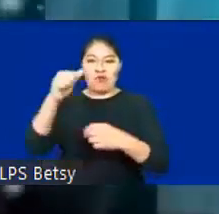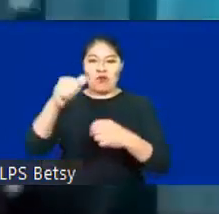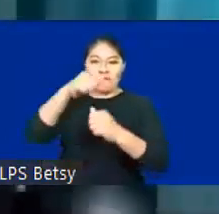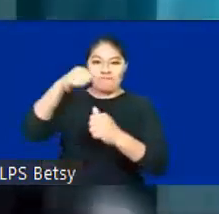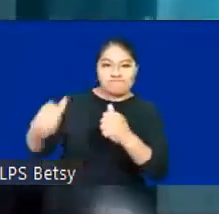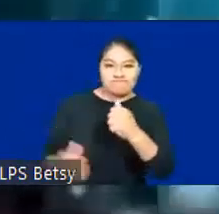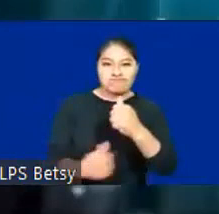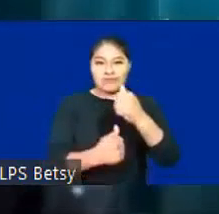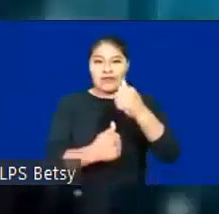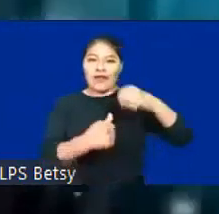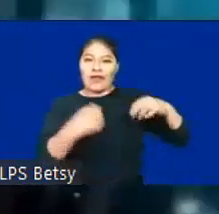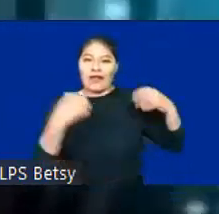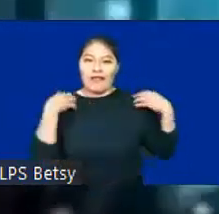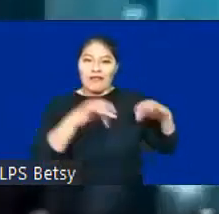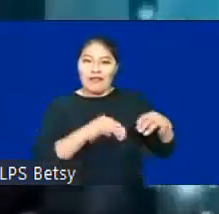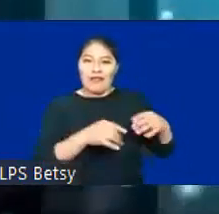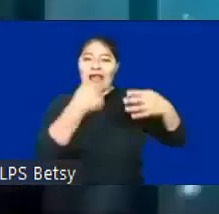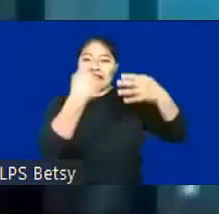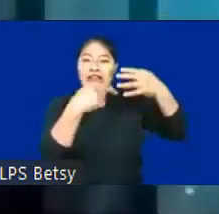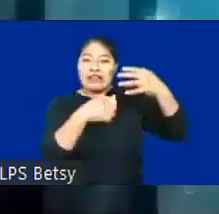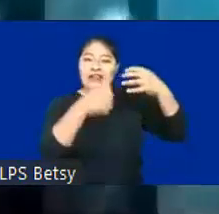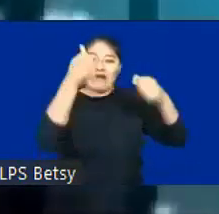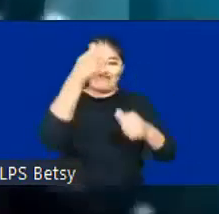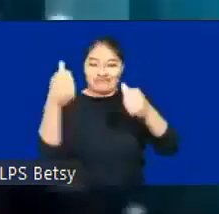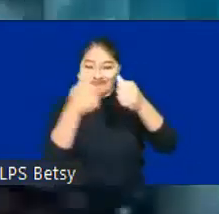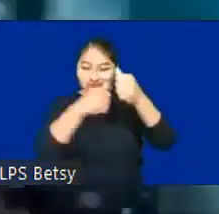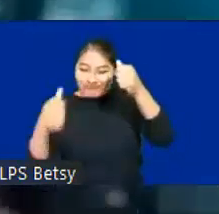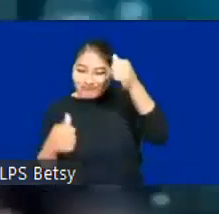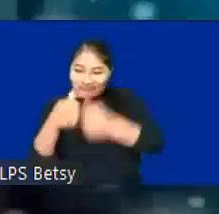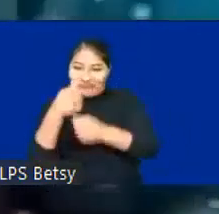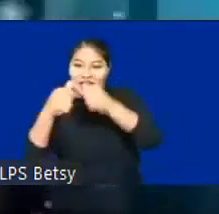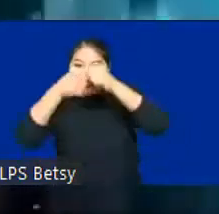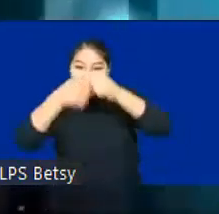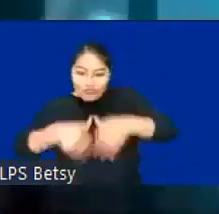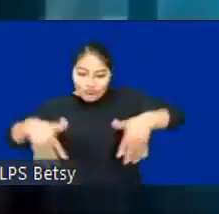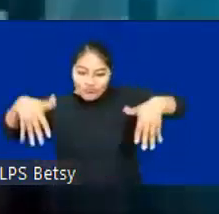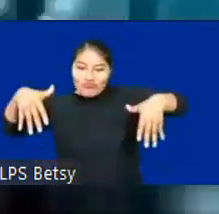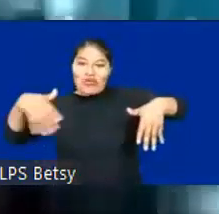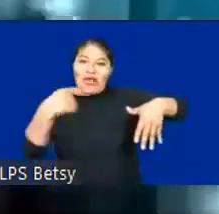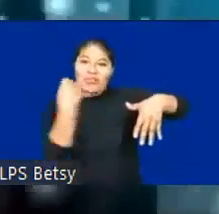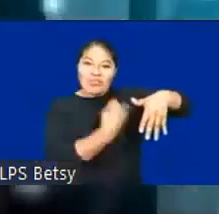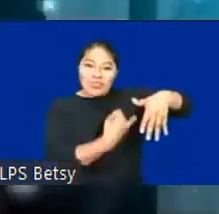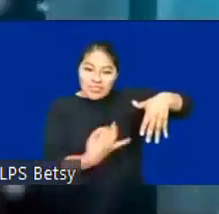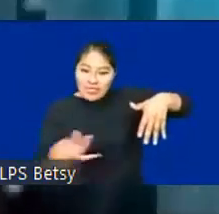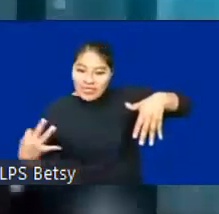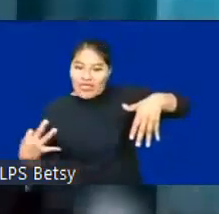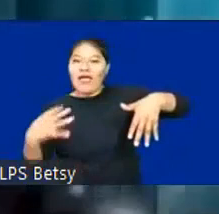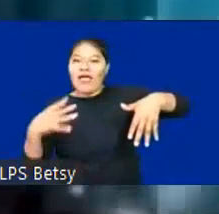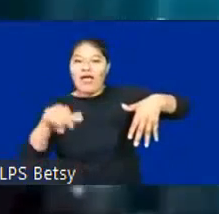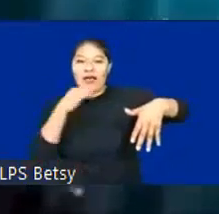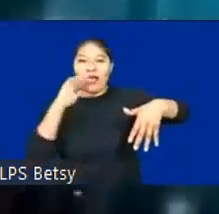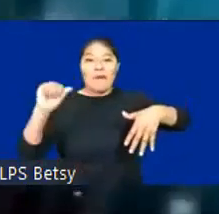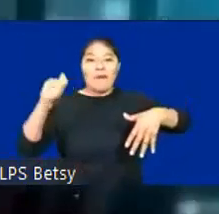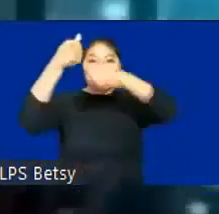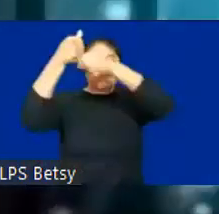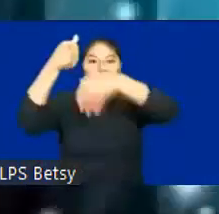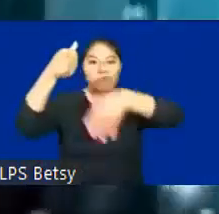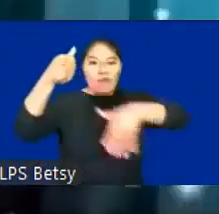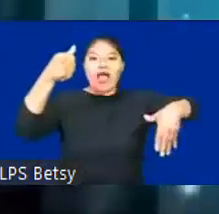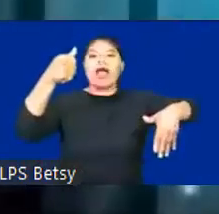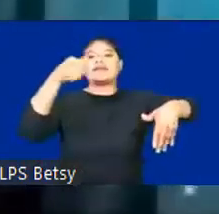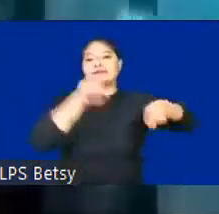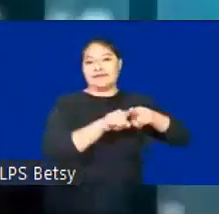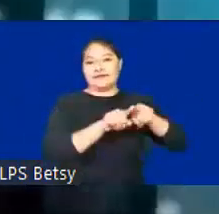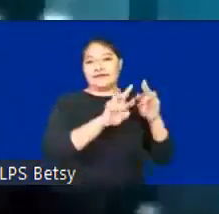Planeamiento, etcétera. Una serie de funcionarios que tienen un rol directivo dentro de la entidad y que componen este Comité de Gobierno